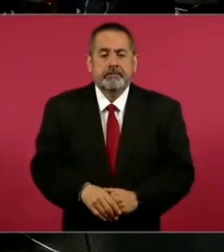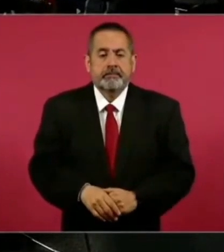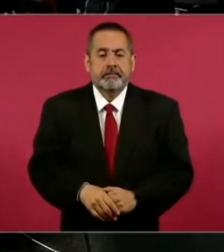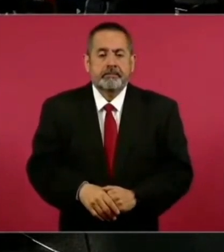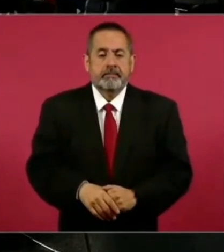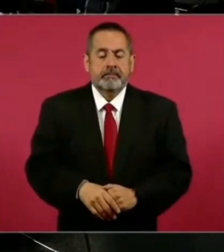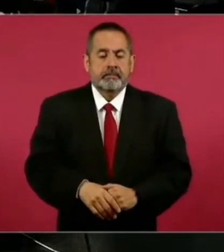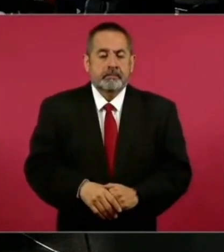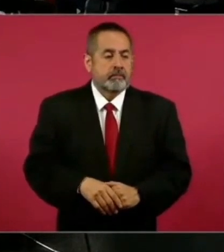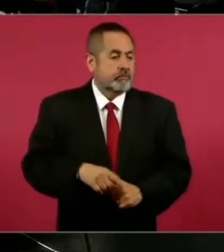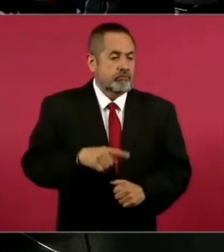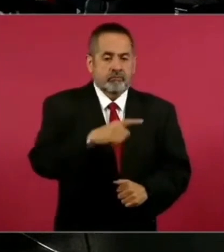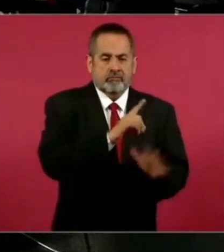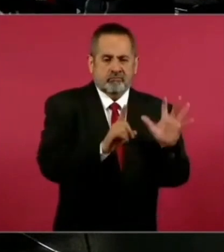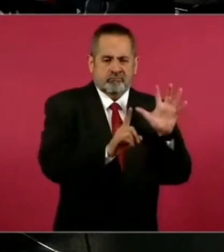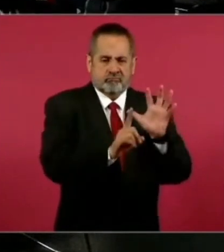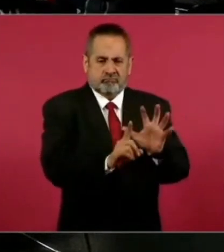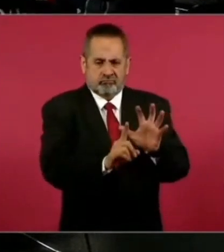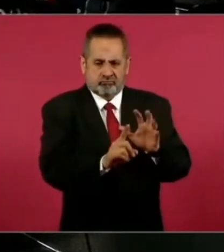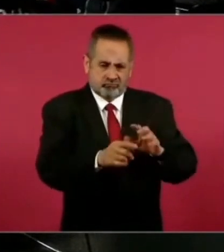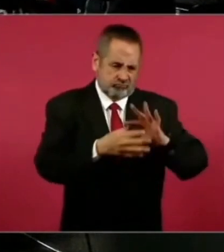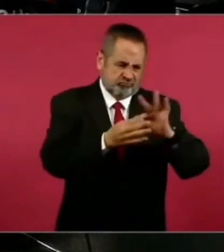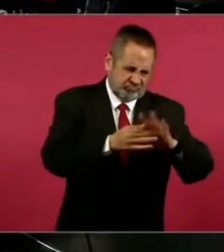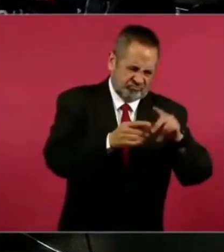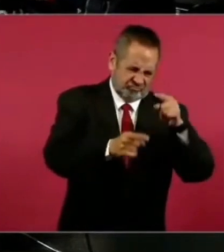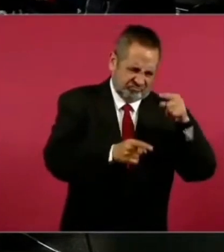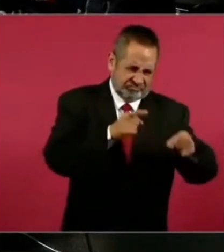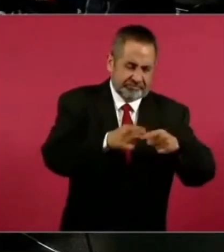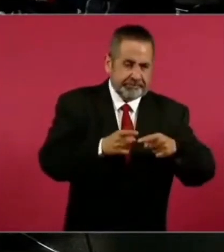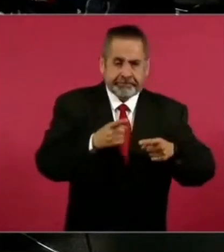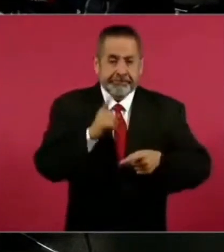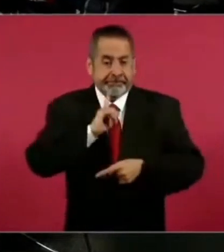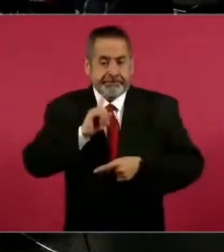fue sometida a fuertes presiones